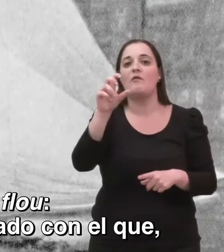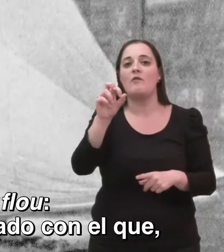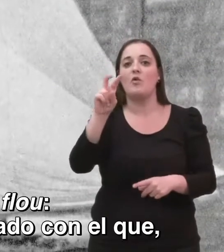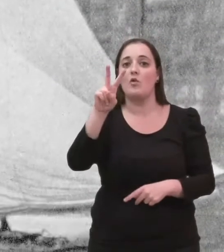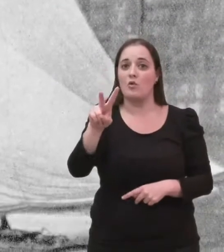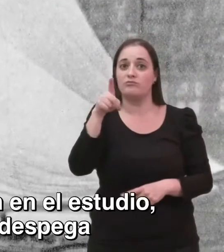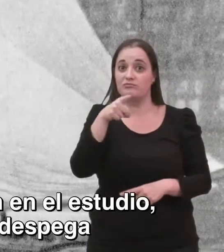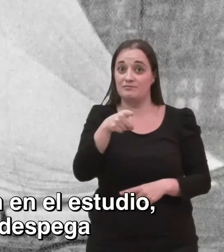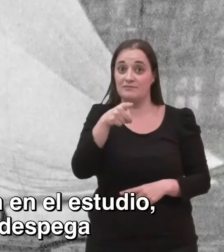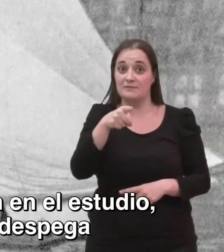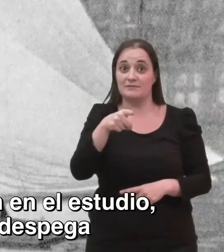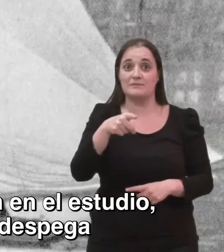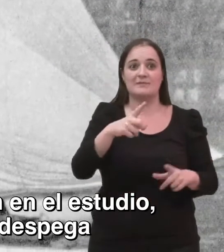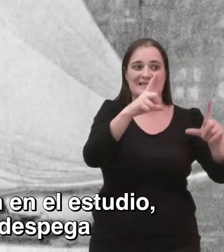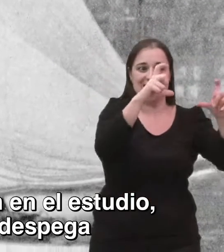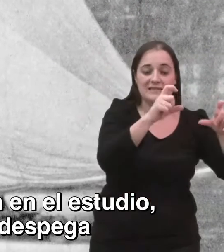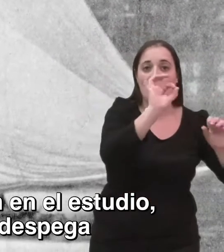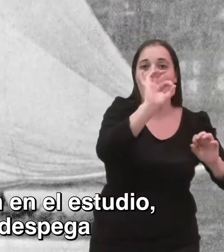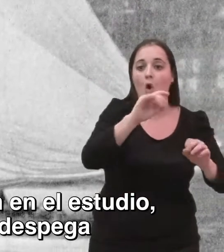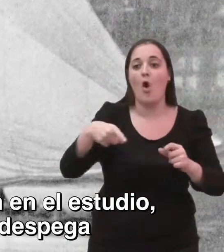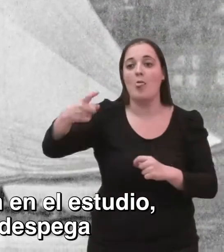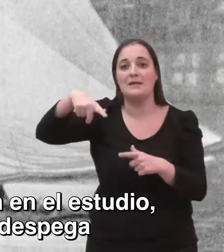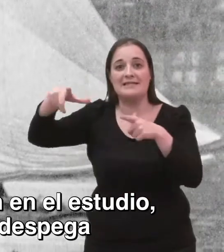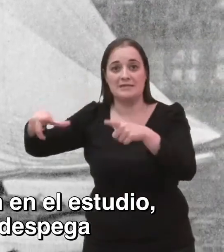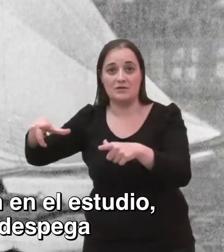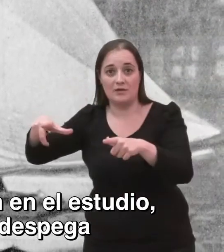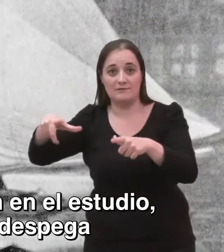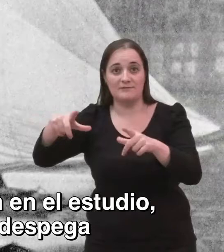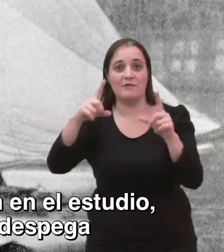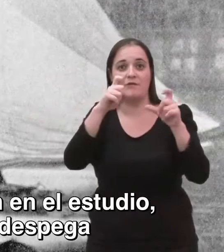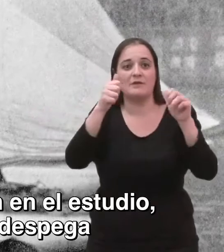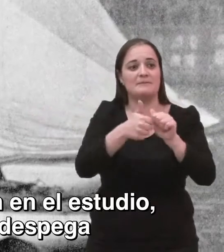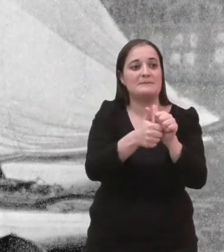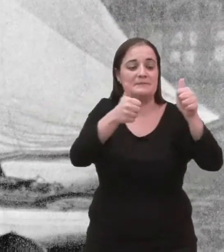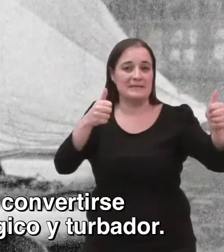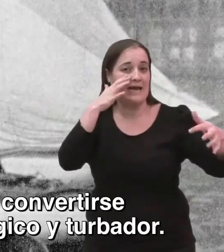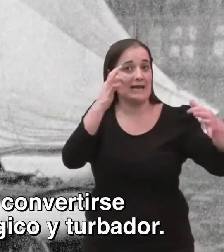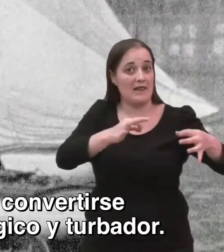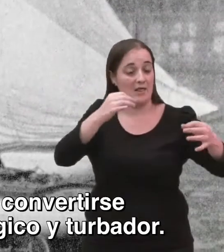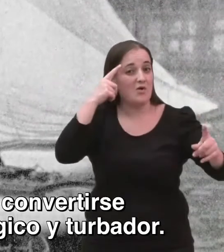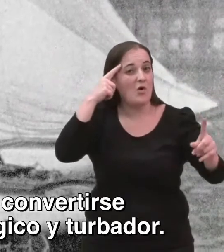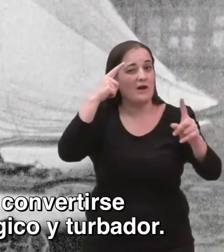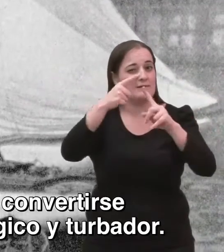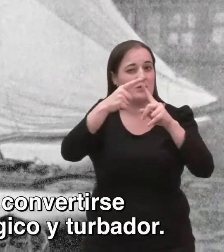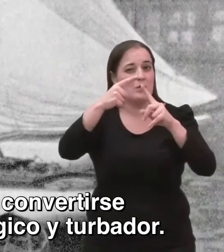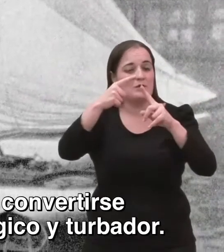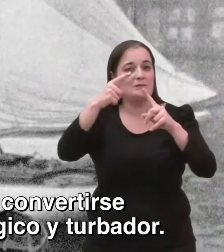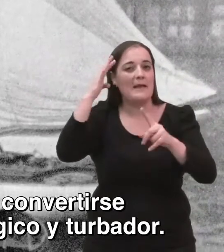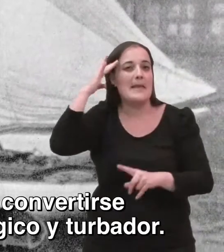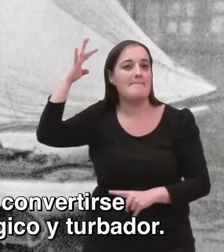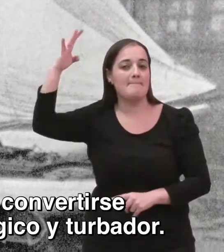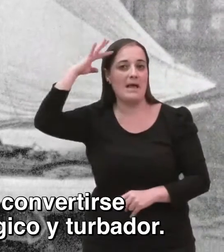deliberado con el que, bien en la toma o bien en el estudio, la fotografía se despega de la realidad para convertirse en